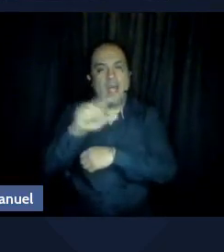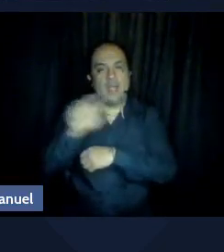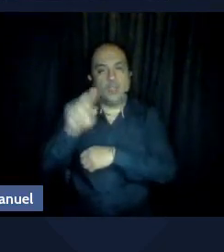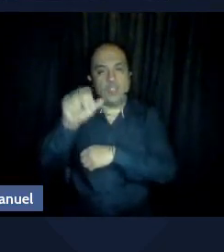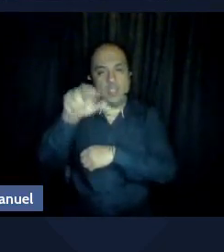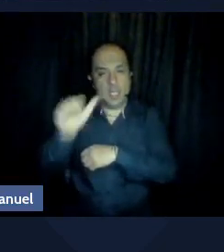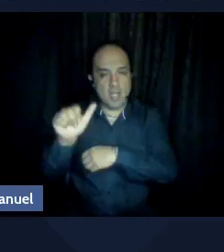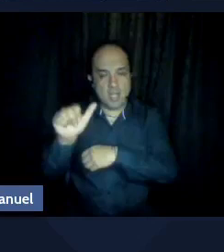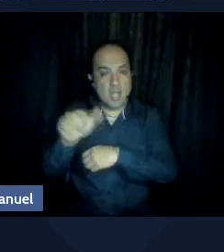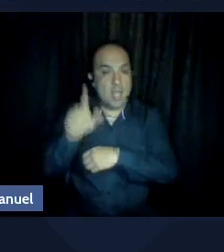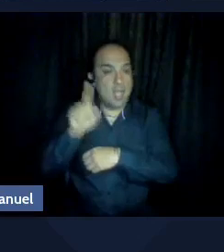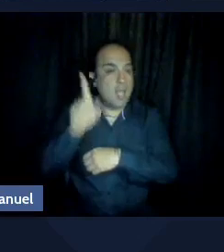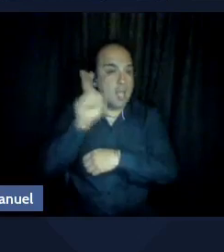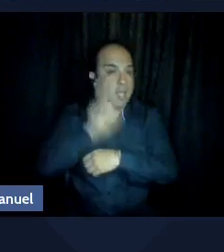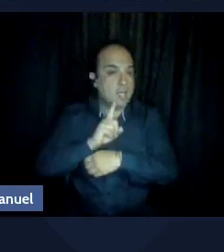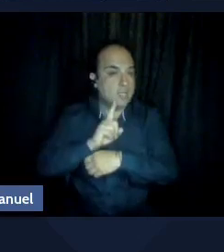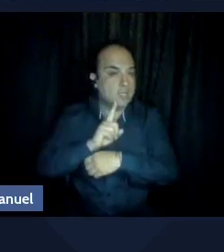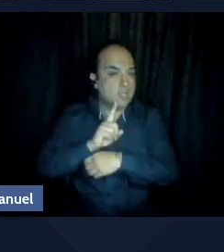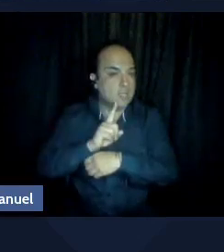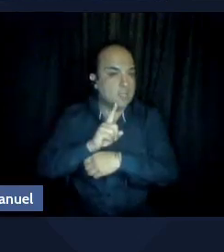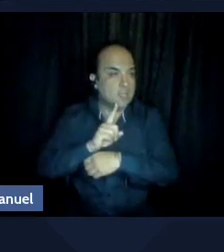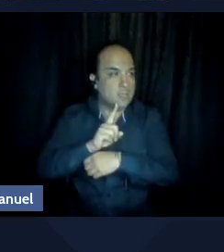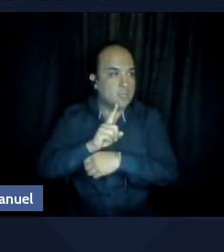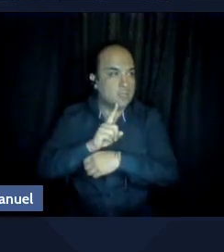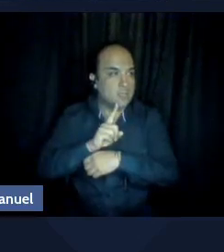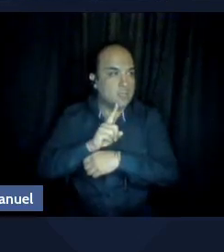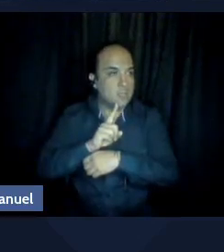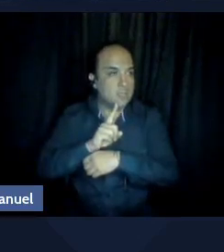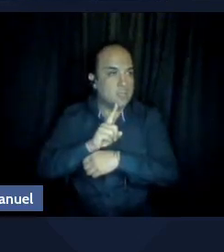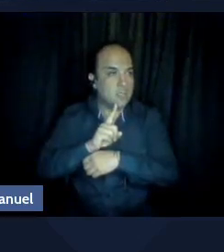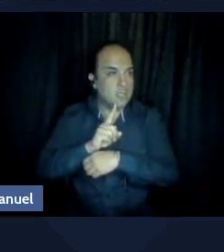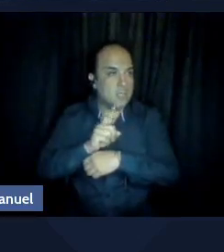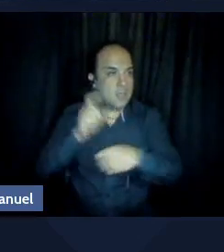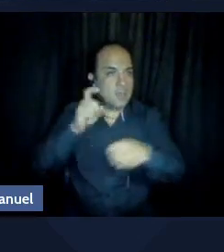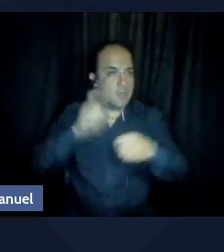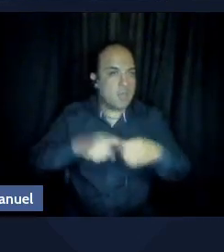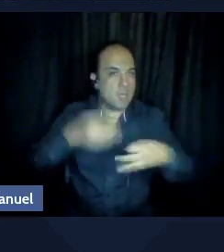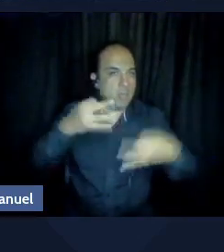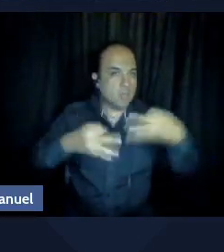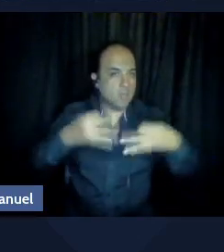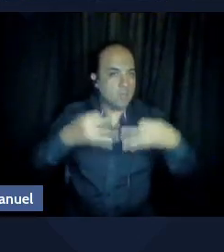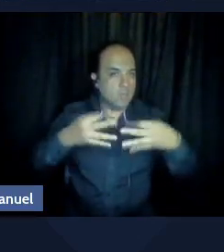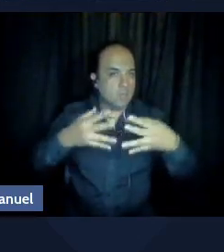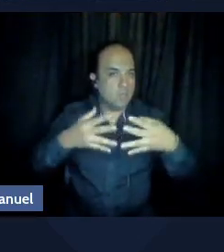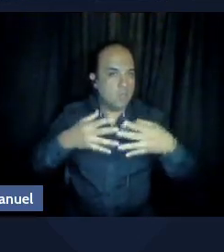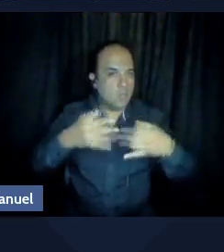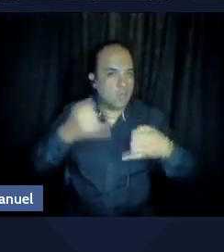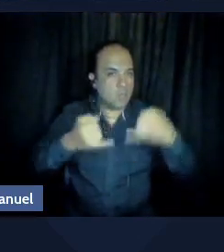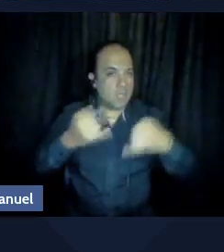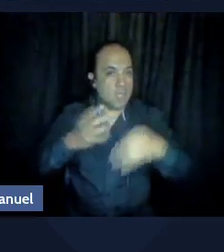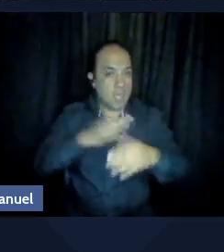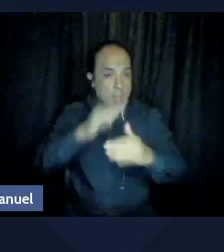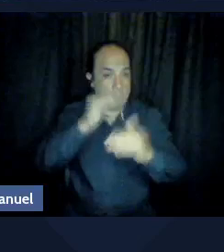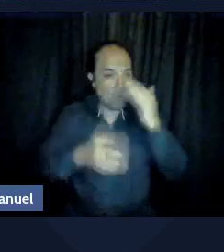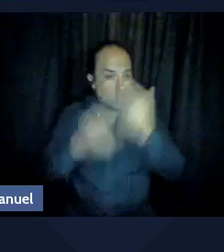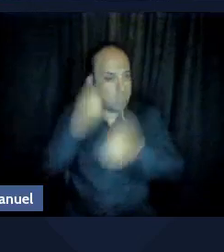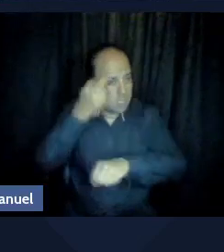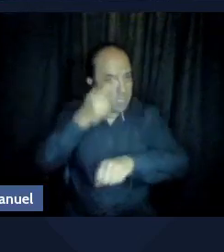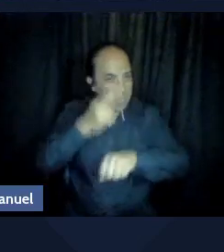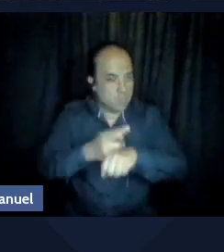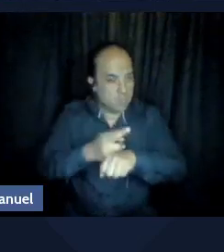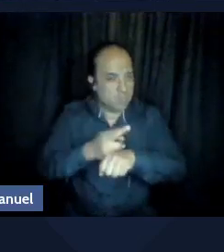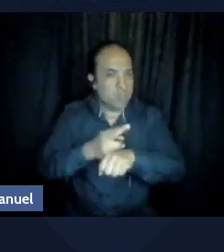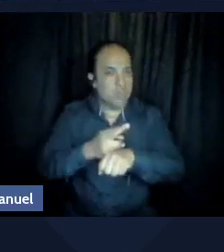prescripción positiva e inmatriculación judicial, dependiente de la Subdirección de